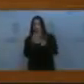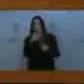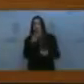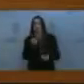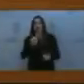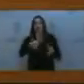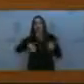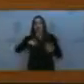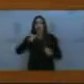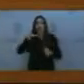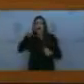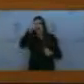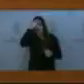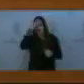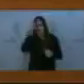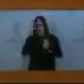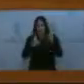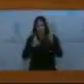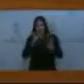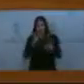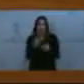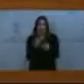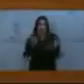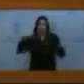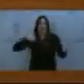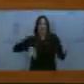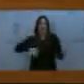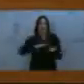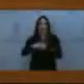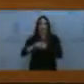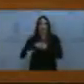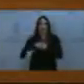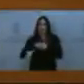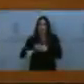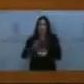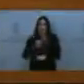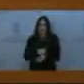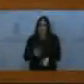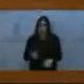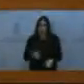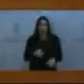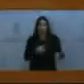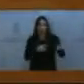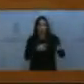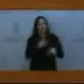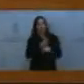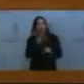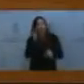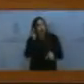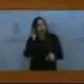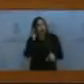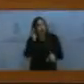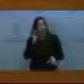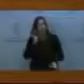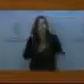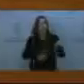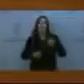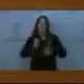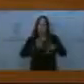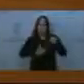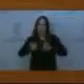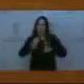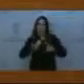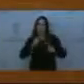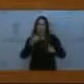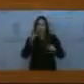brucelosis. No nos engañemos. Ha puesto esta consejera en jaque la sanidad animal de la cabaña ganadera